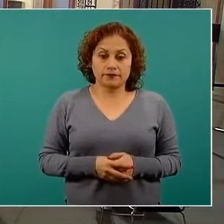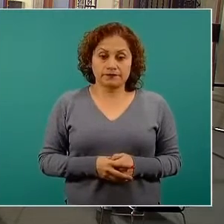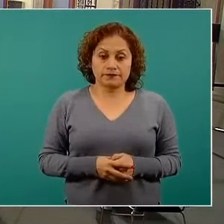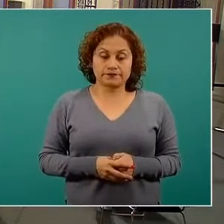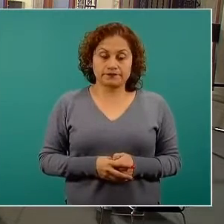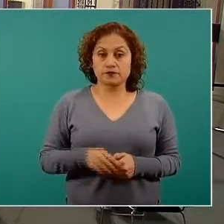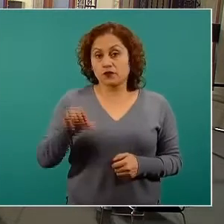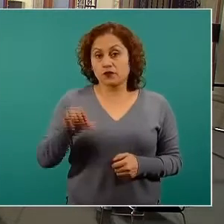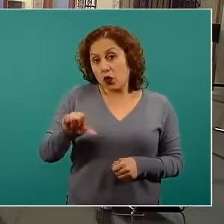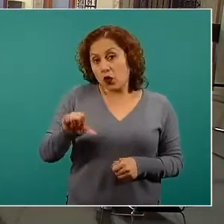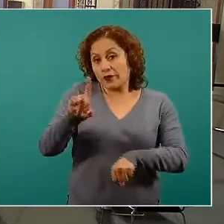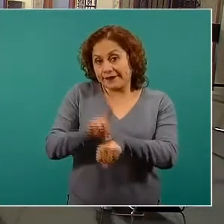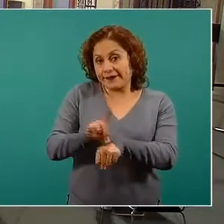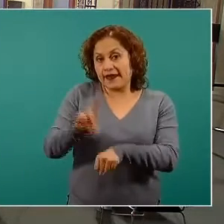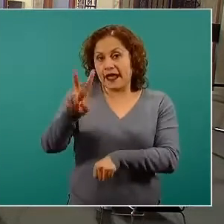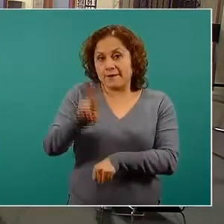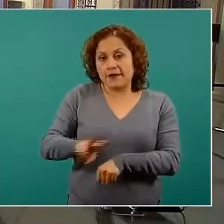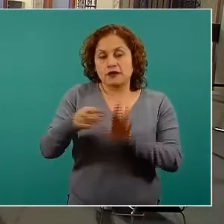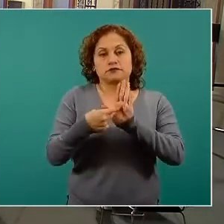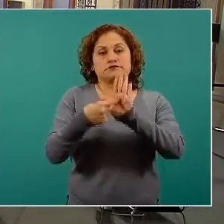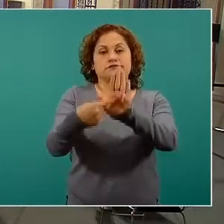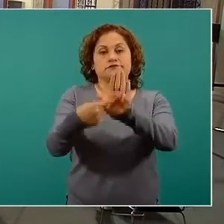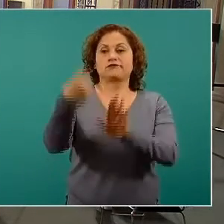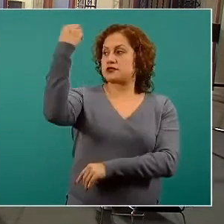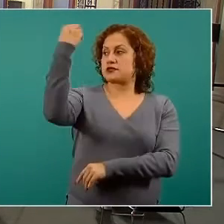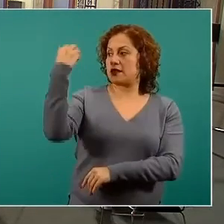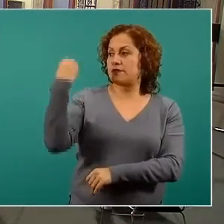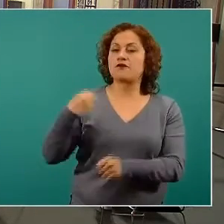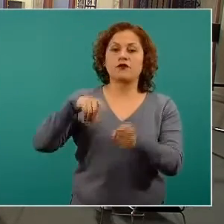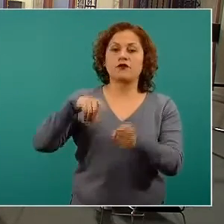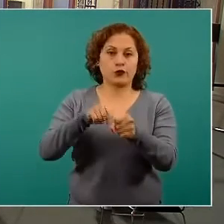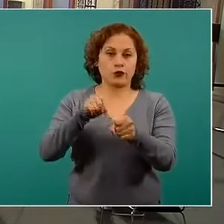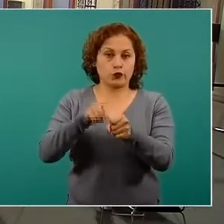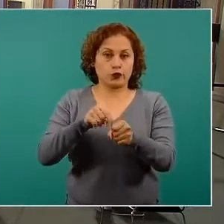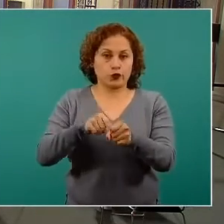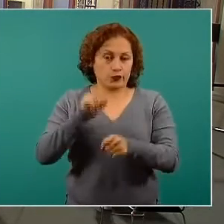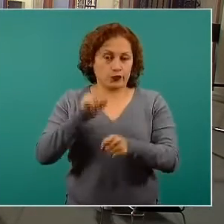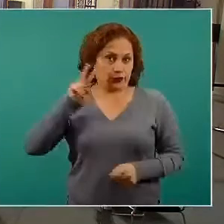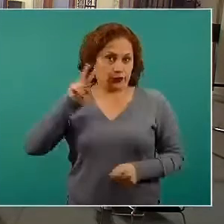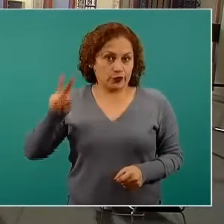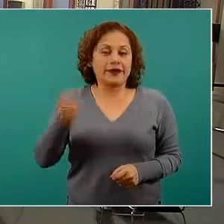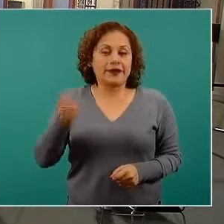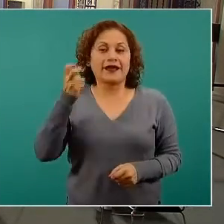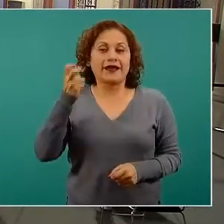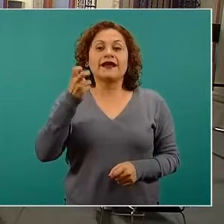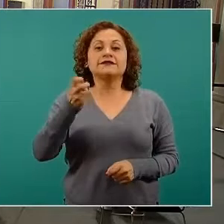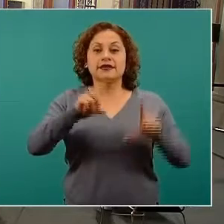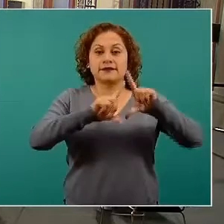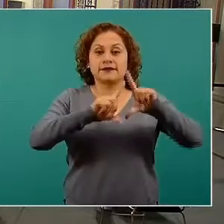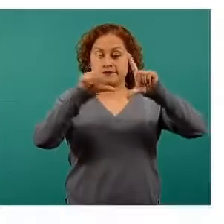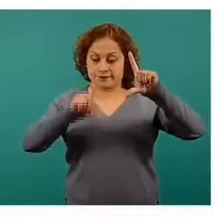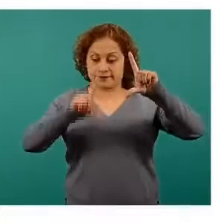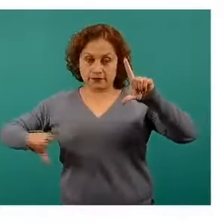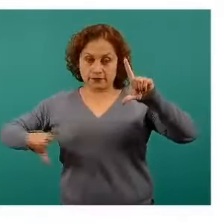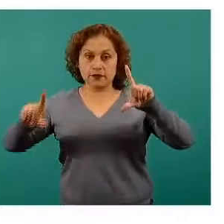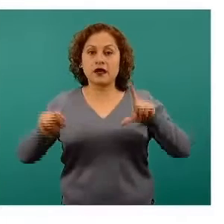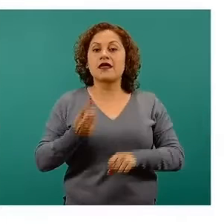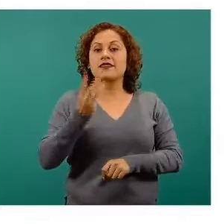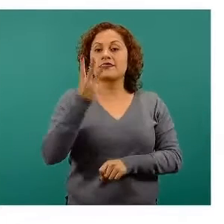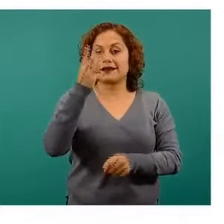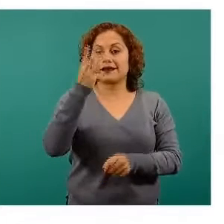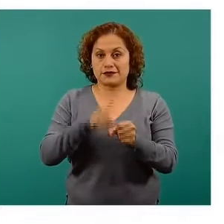Hoy es viernes de semáforo, tenemos a nuestro país pintado en 3 de los 4